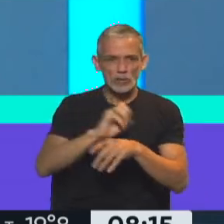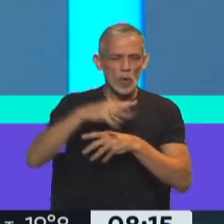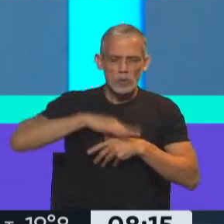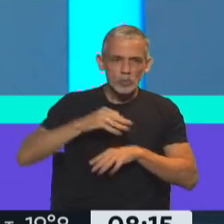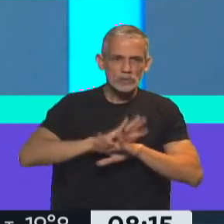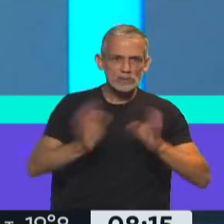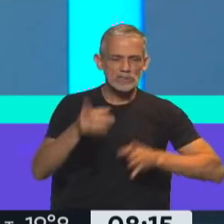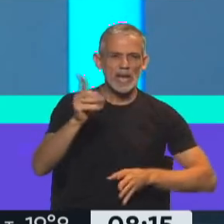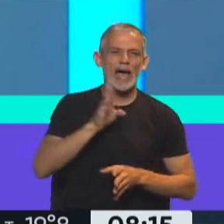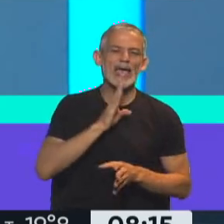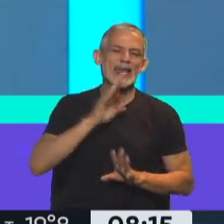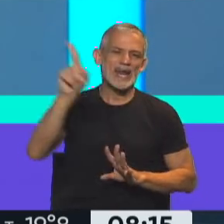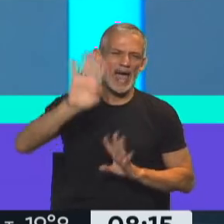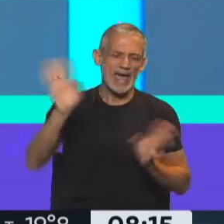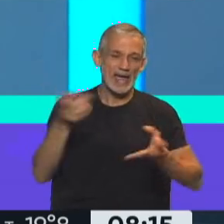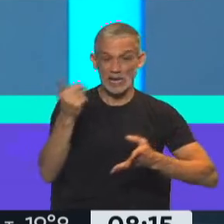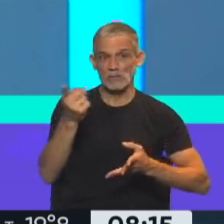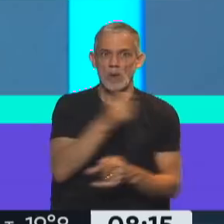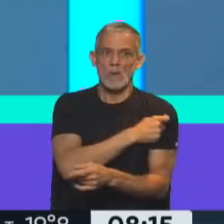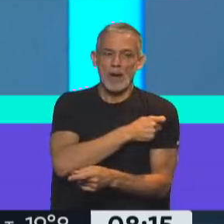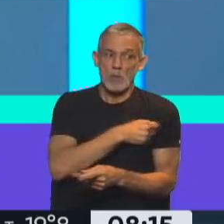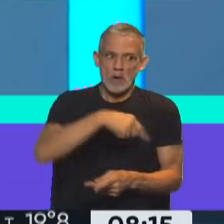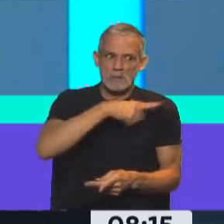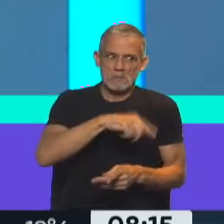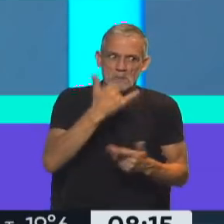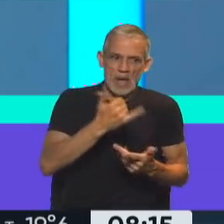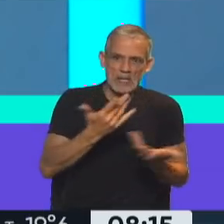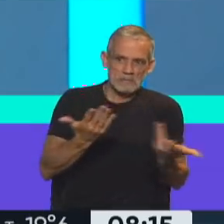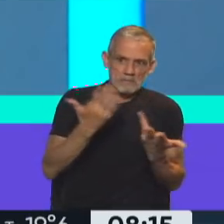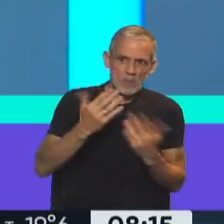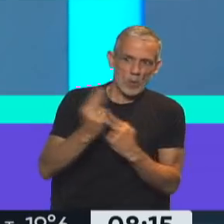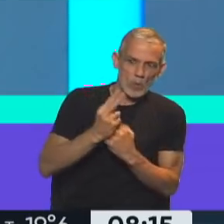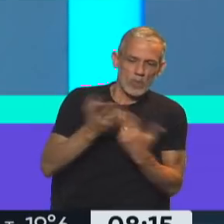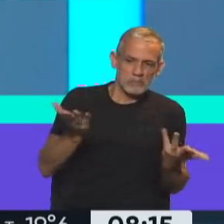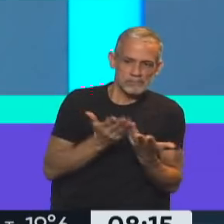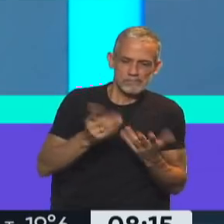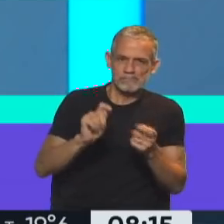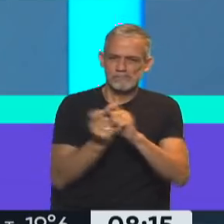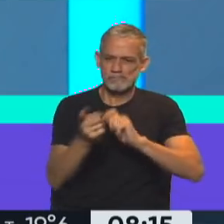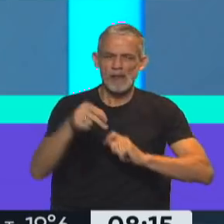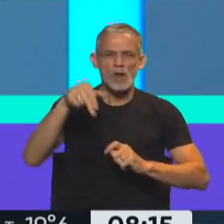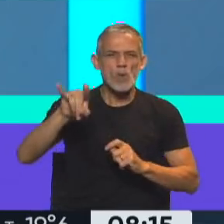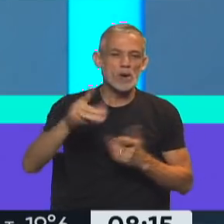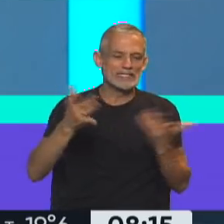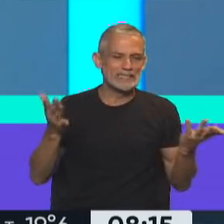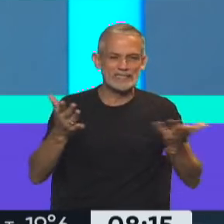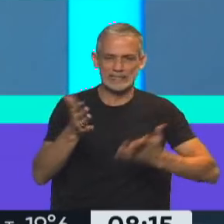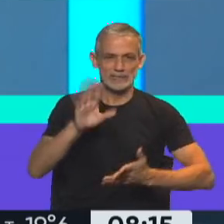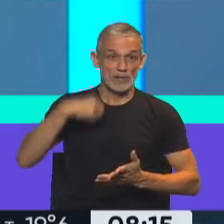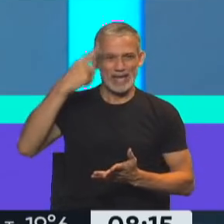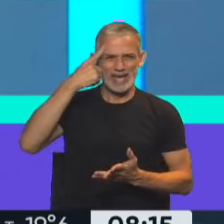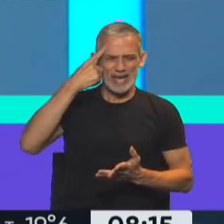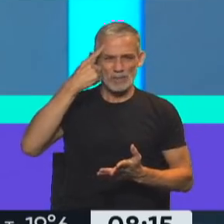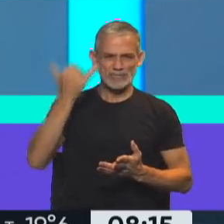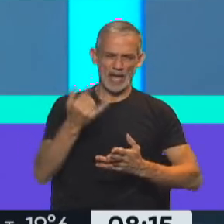nueva variante, todavía no sabemos si las vacunas que estamos utilizando nos protegen contra esta variante. Tenemos que pensar que hay